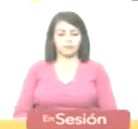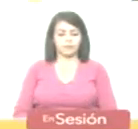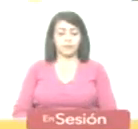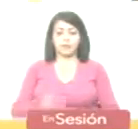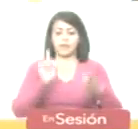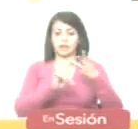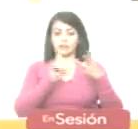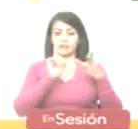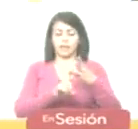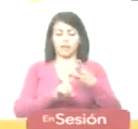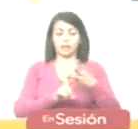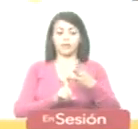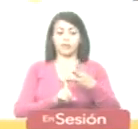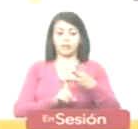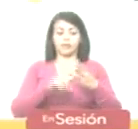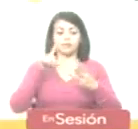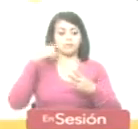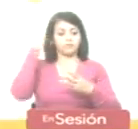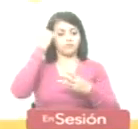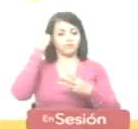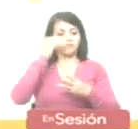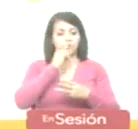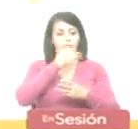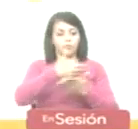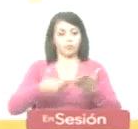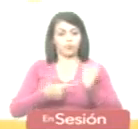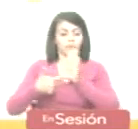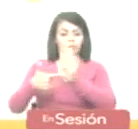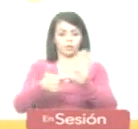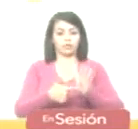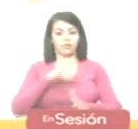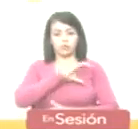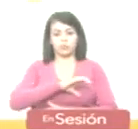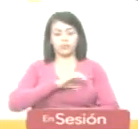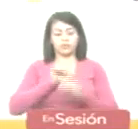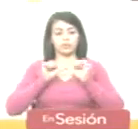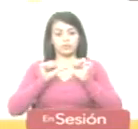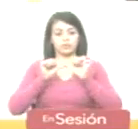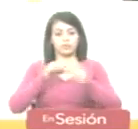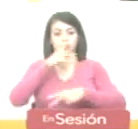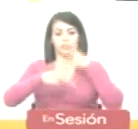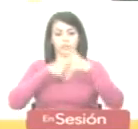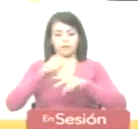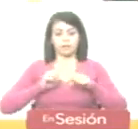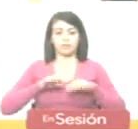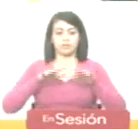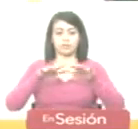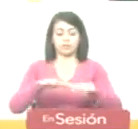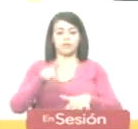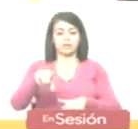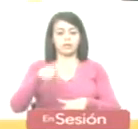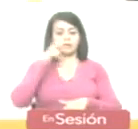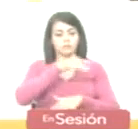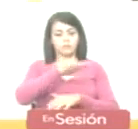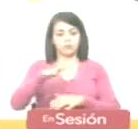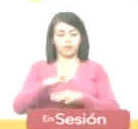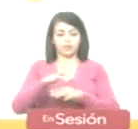Tercer punto del orden del día, considerar el informe presentado por la Comisión Permanente de Política Exterior, Soberanía